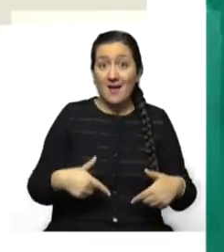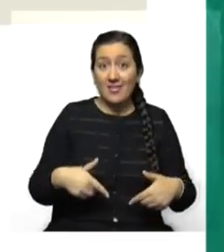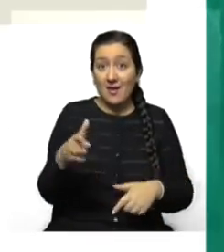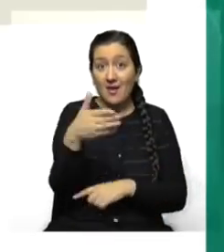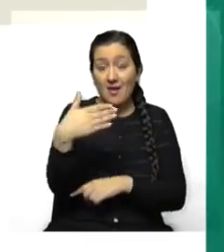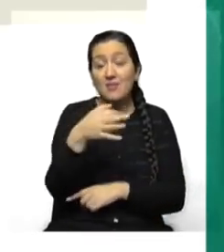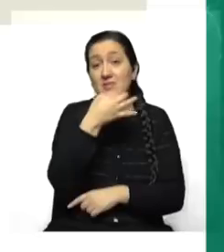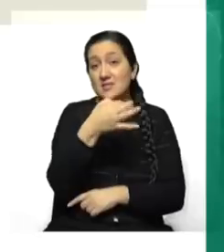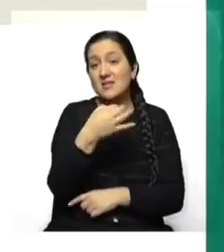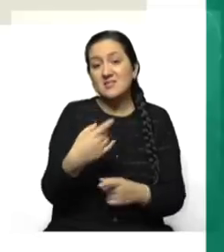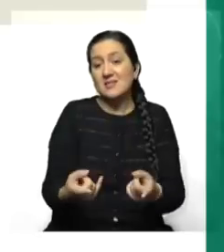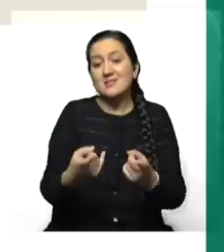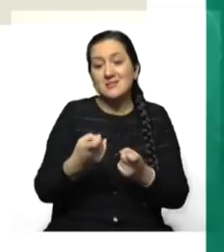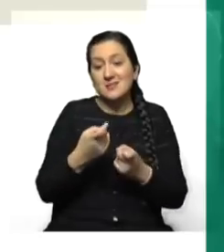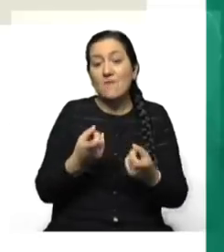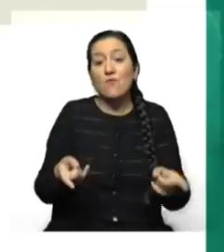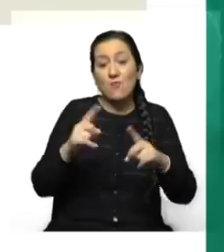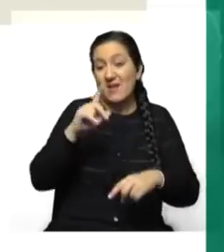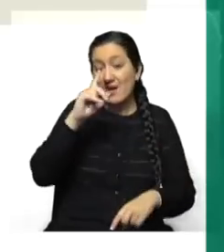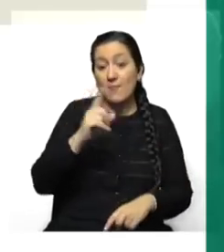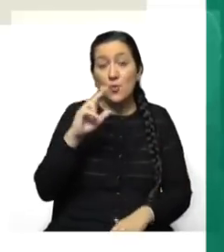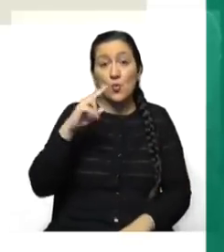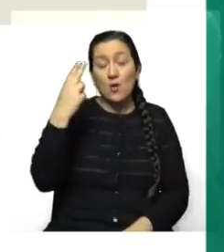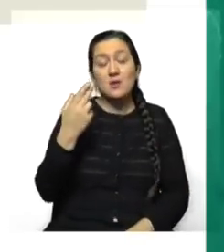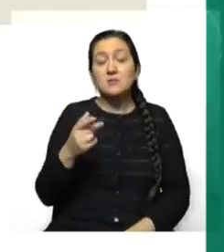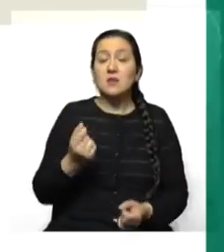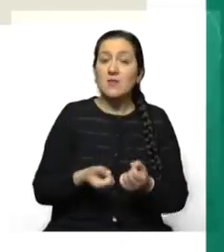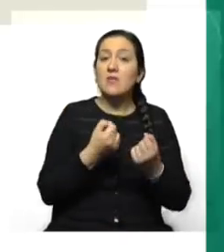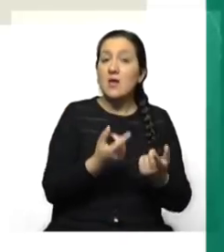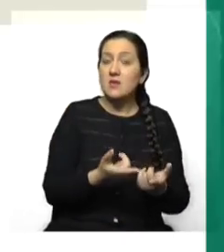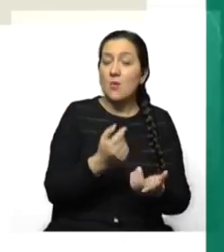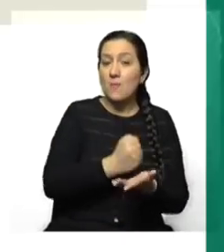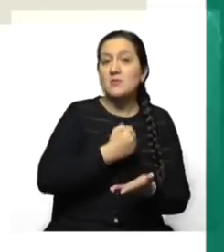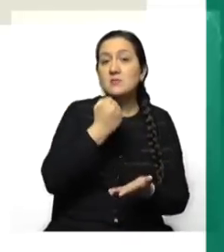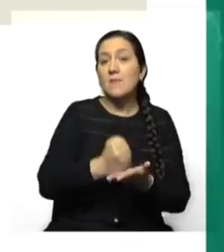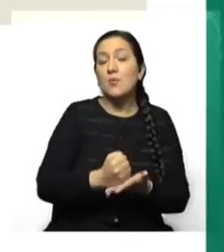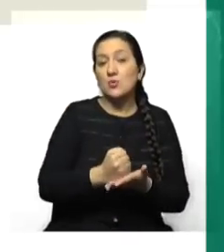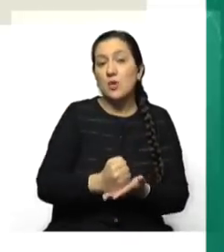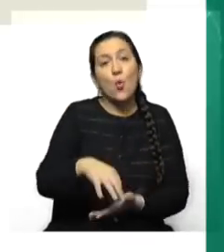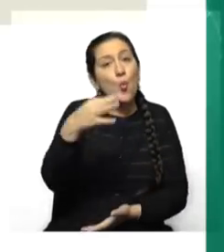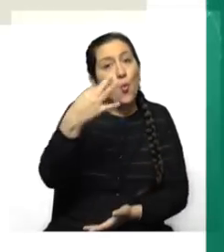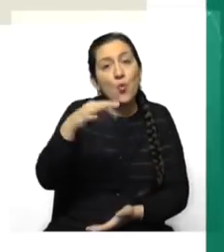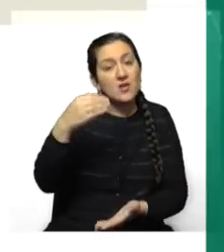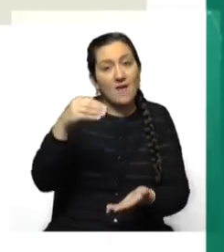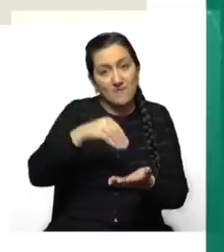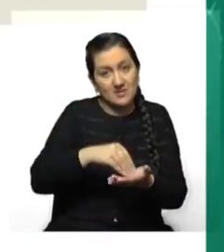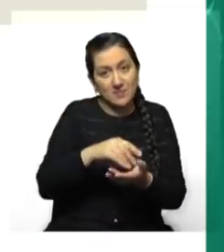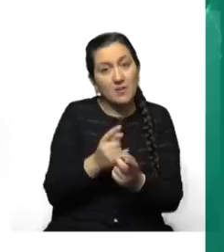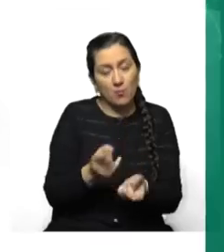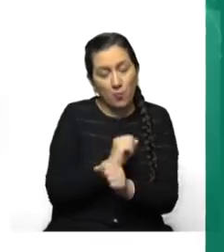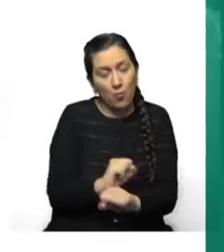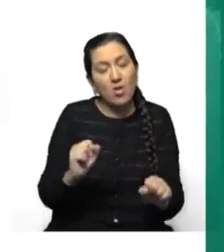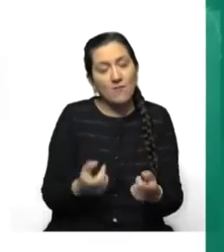que en caso de que se requiera el retorno inmediato Uruguay se le proporcionaría a marcete un pasaporte de único uso para regresar